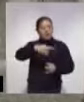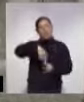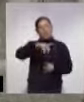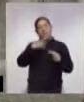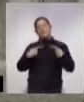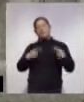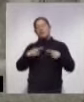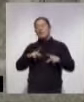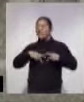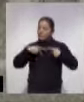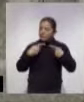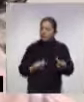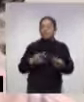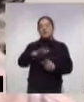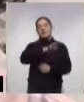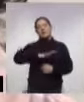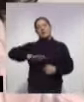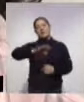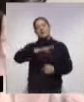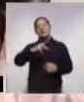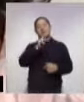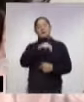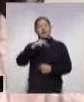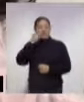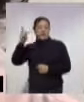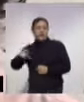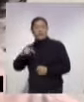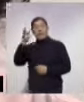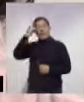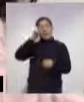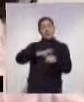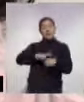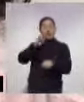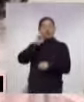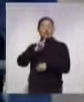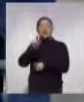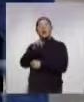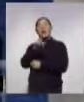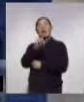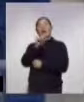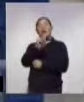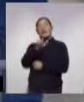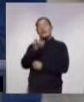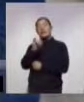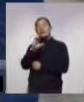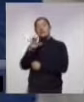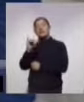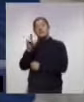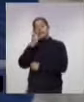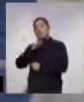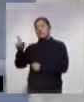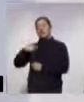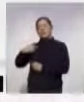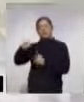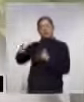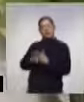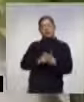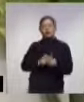población más vulnerable de esta región del estado. La directora del DIF, Alicia Analí Rodríguez, destacó el respaldo